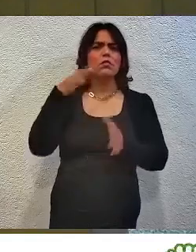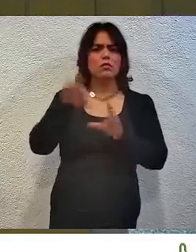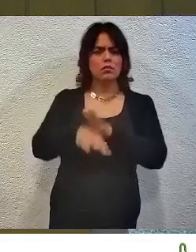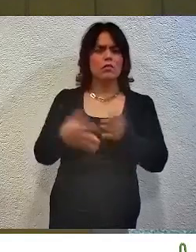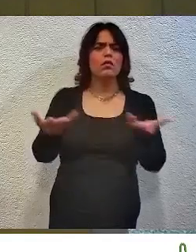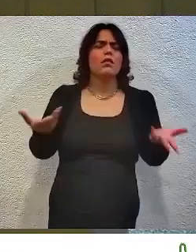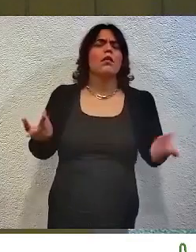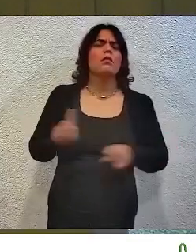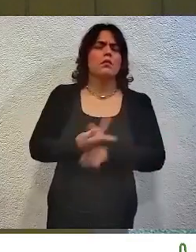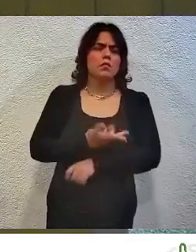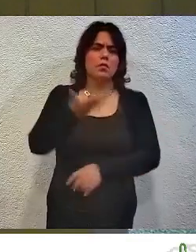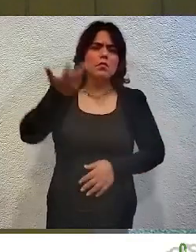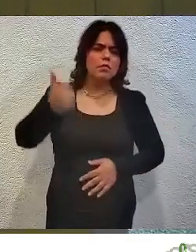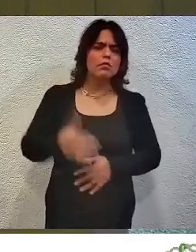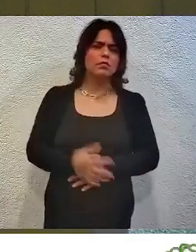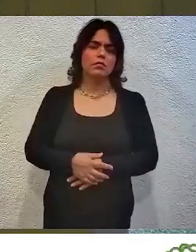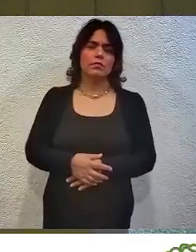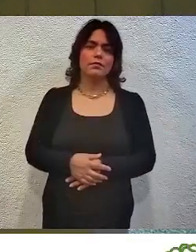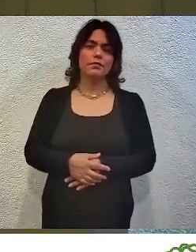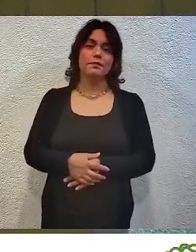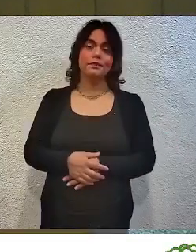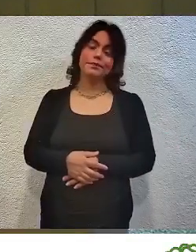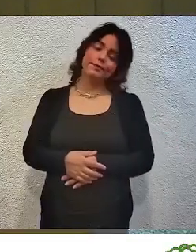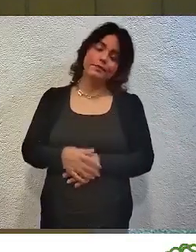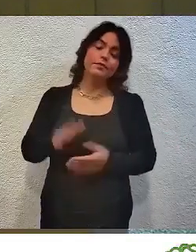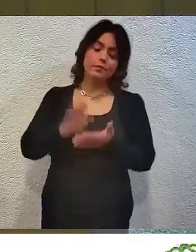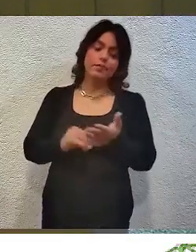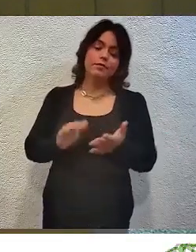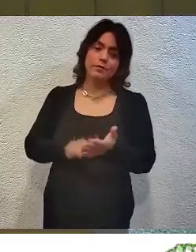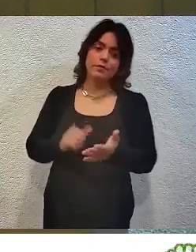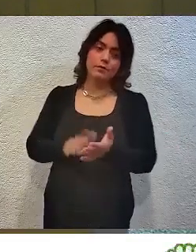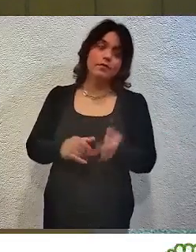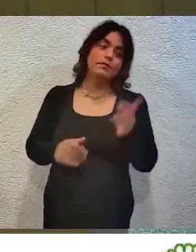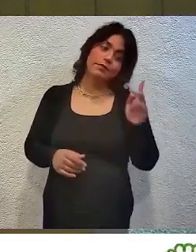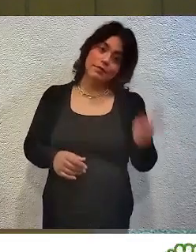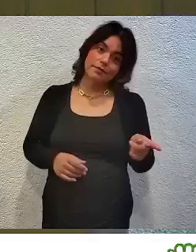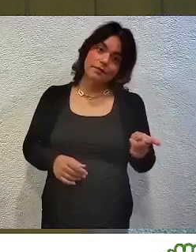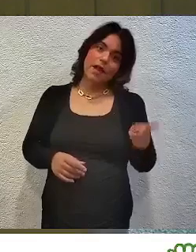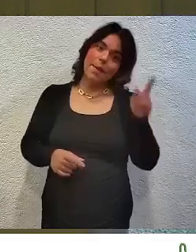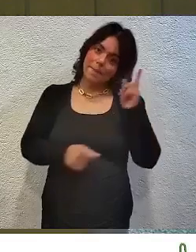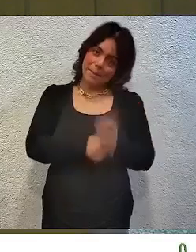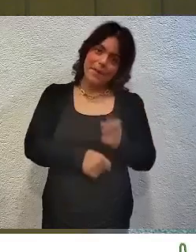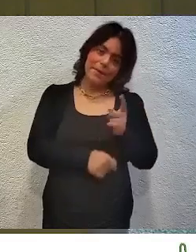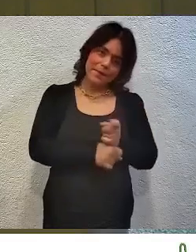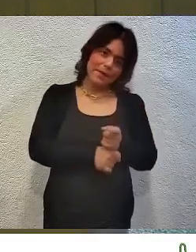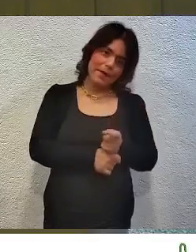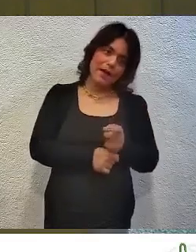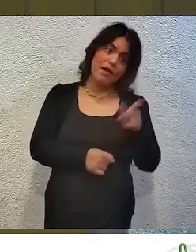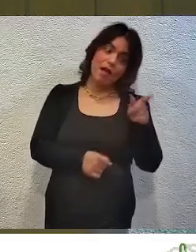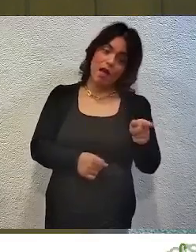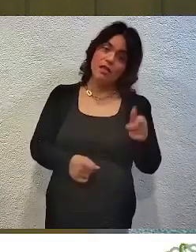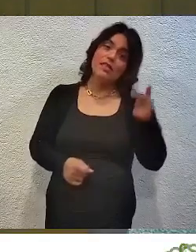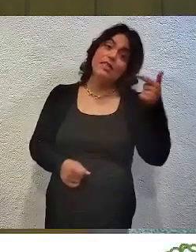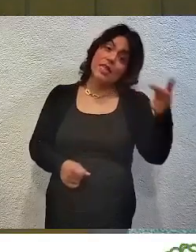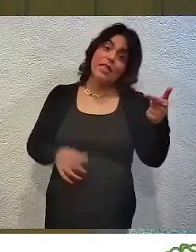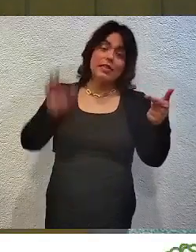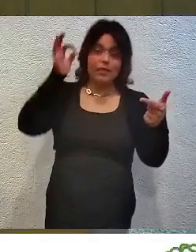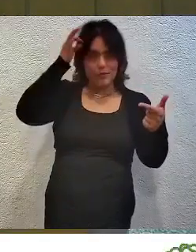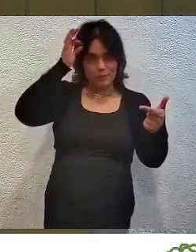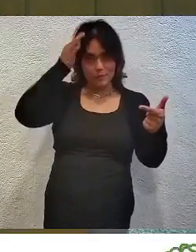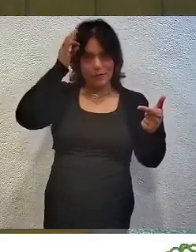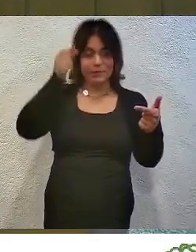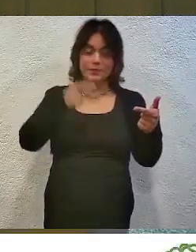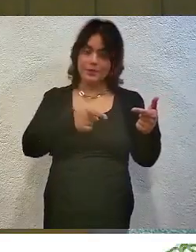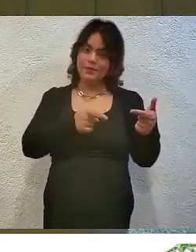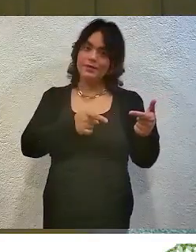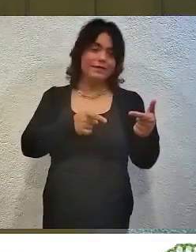nosotros resolvimos es que la constancia de la séptima regiduría que se había obtenido en esa